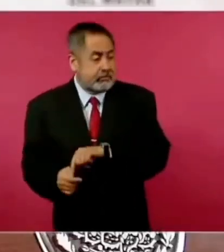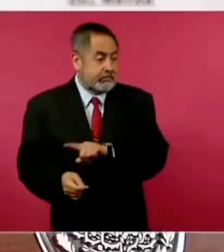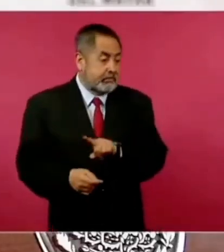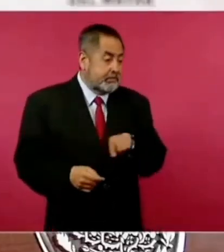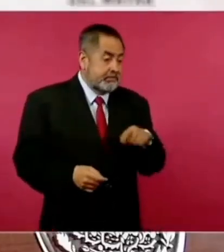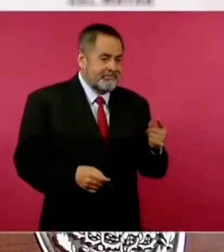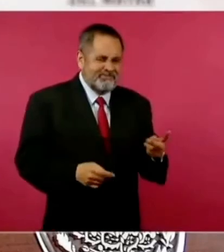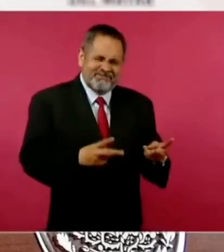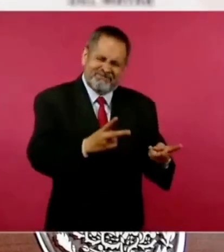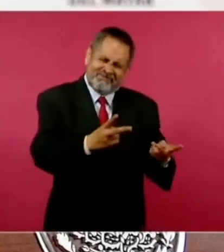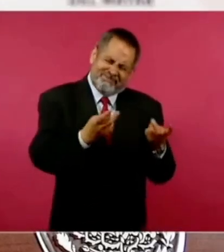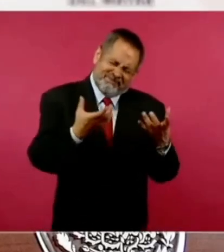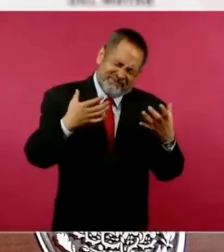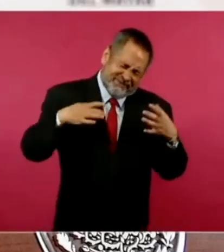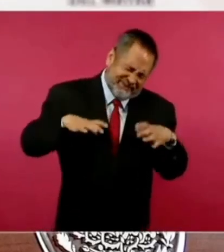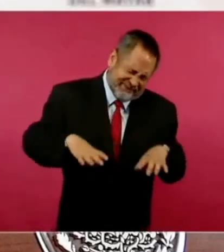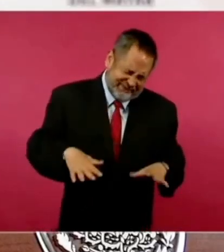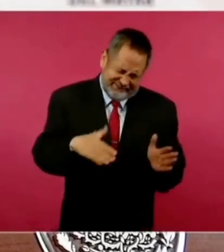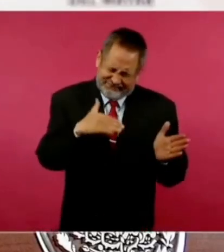ladrones,